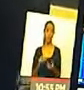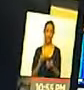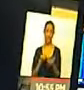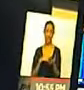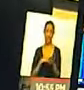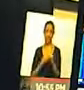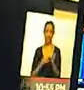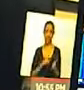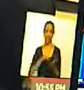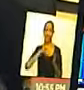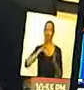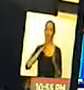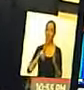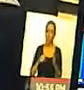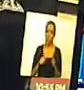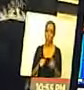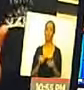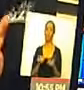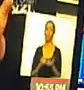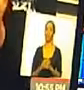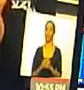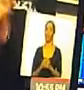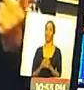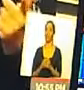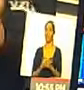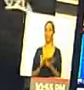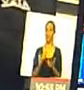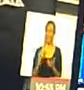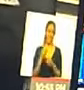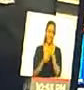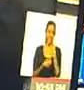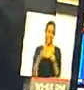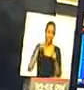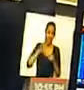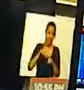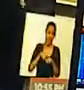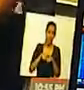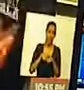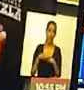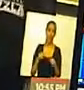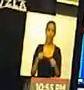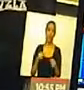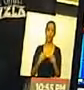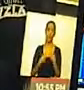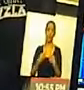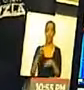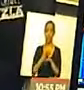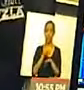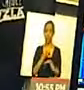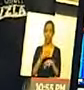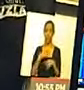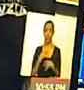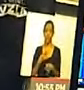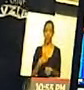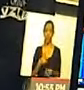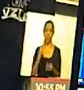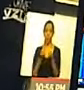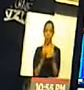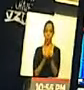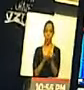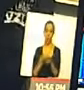el robo, el latrocinio, el vilipendio, el atentar contra los activos del Estado, contra los intereses económicos del Estado,